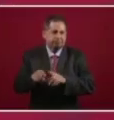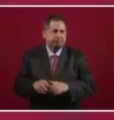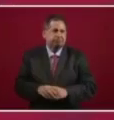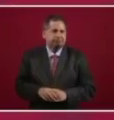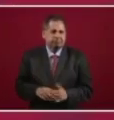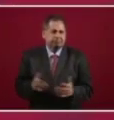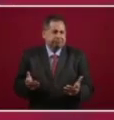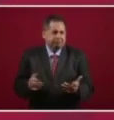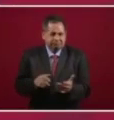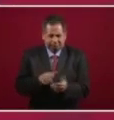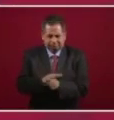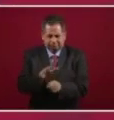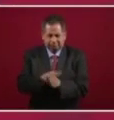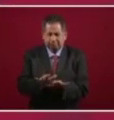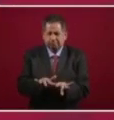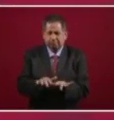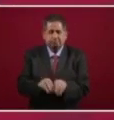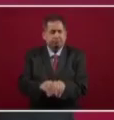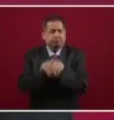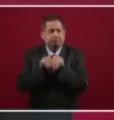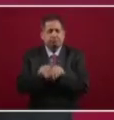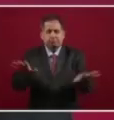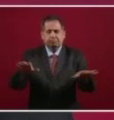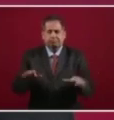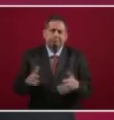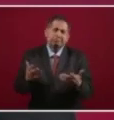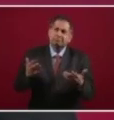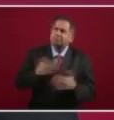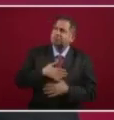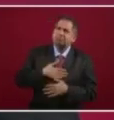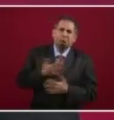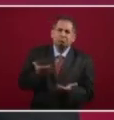¿Qué más le puedo pedir a la vida?